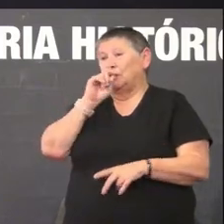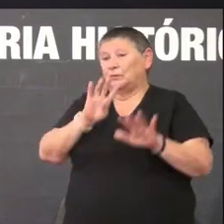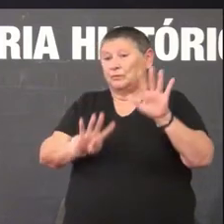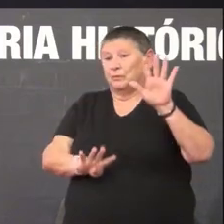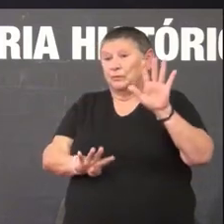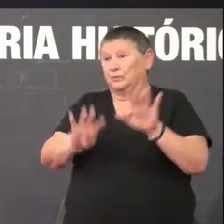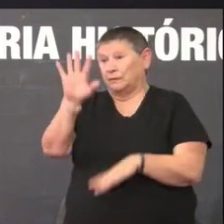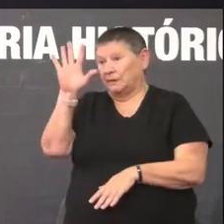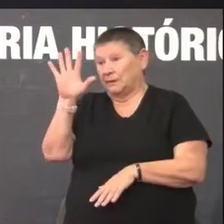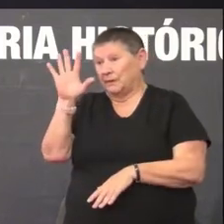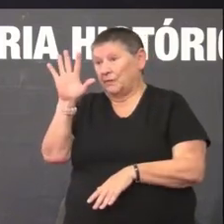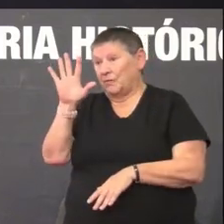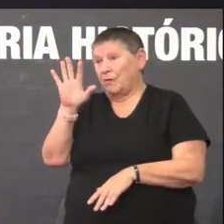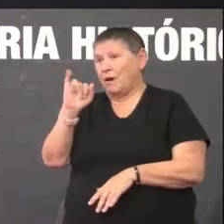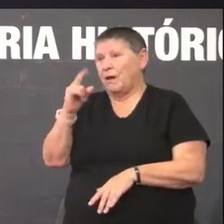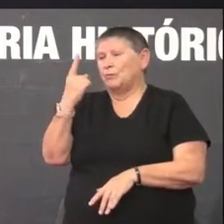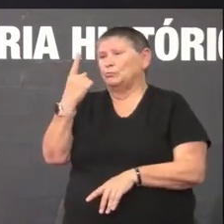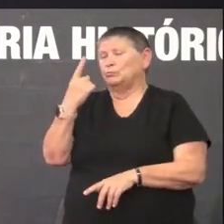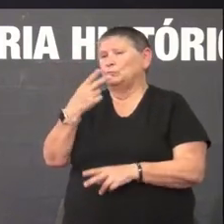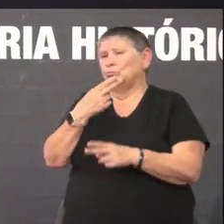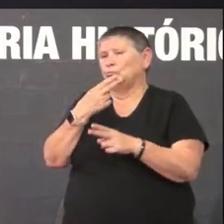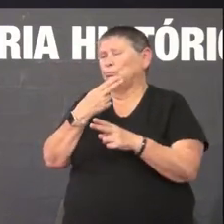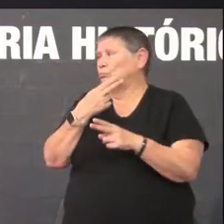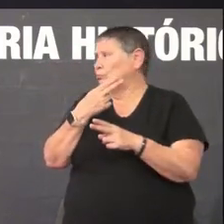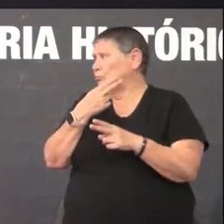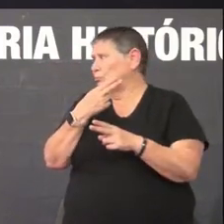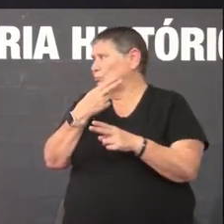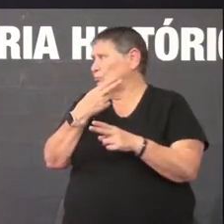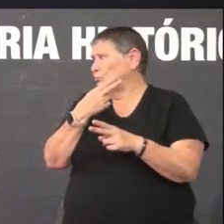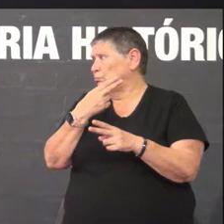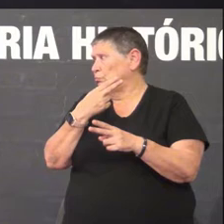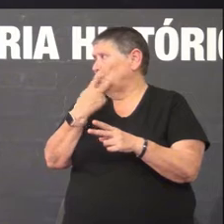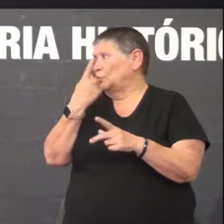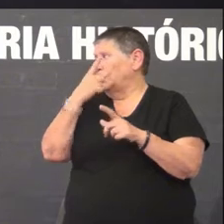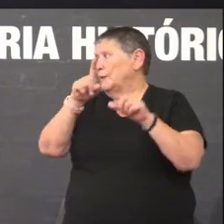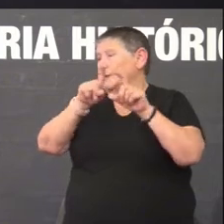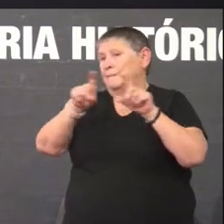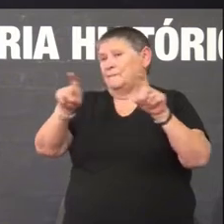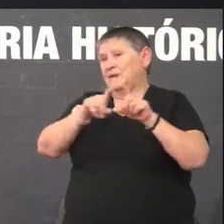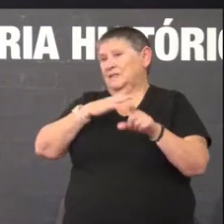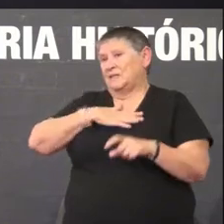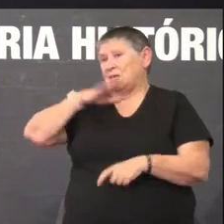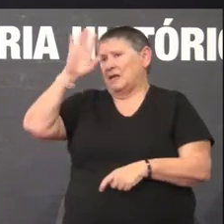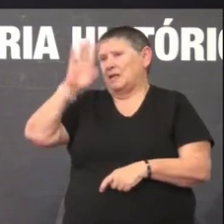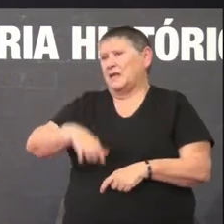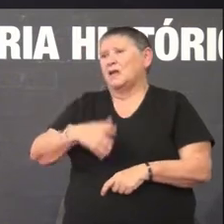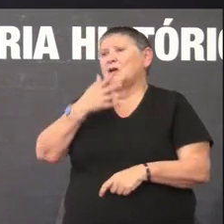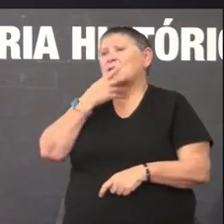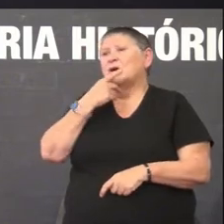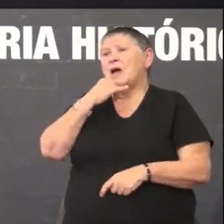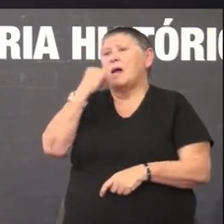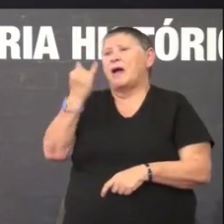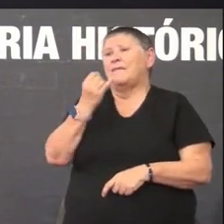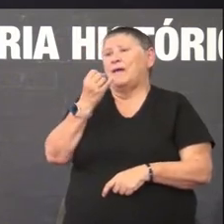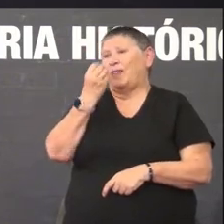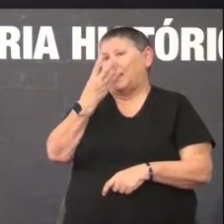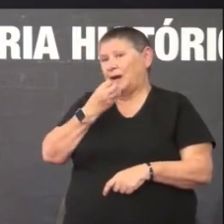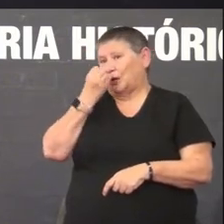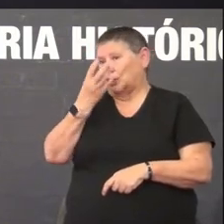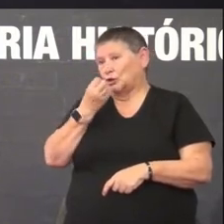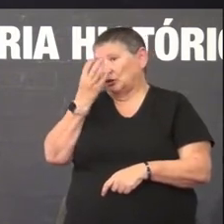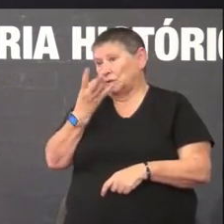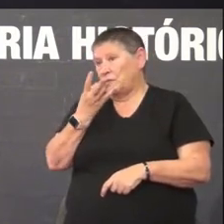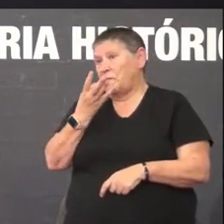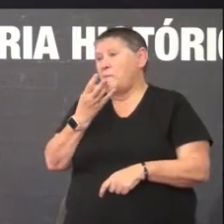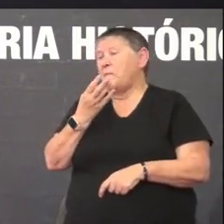1995 hay un político, hay un empresario catalán muy conocido que se llama Javier de la Rosa.